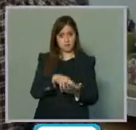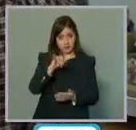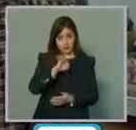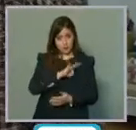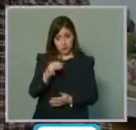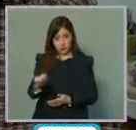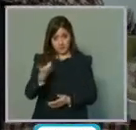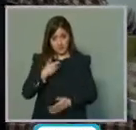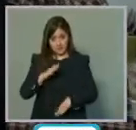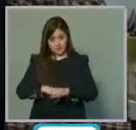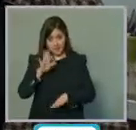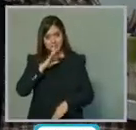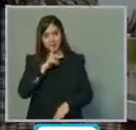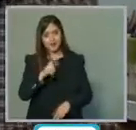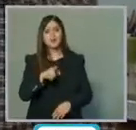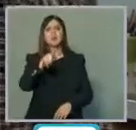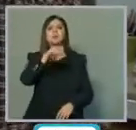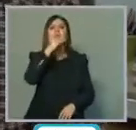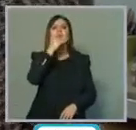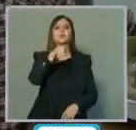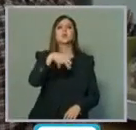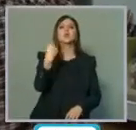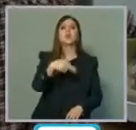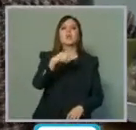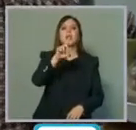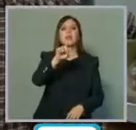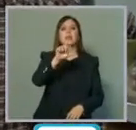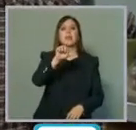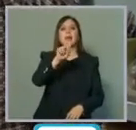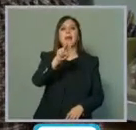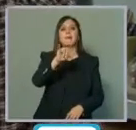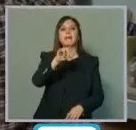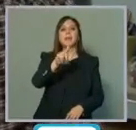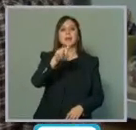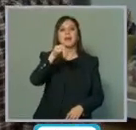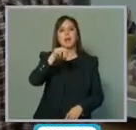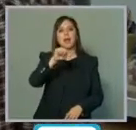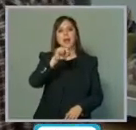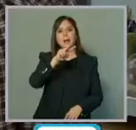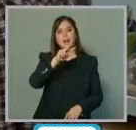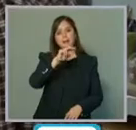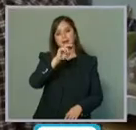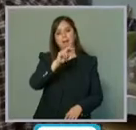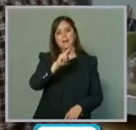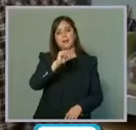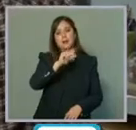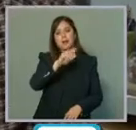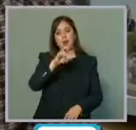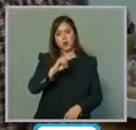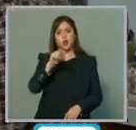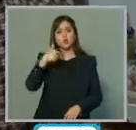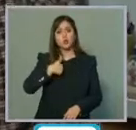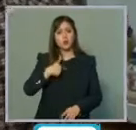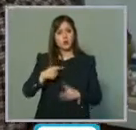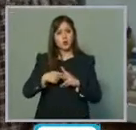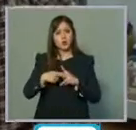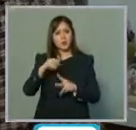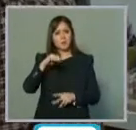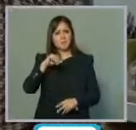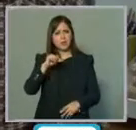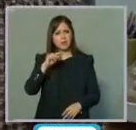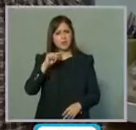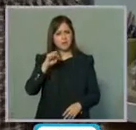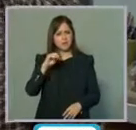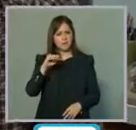¿no? ¿Su nombre, maestro? Yo me llamo David Navarro y soy un matemago. ¿Cómo matemago?